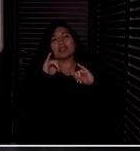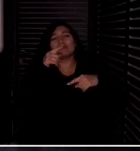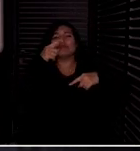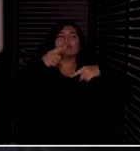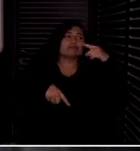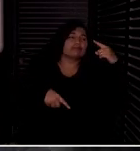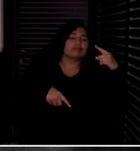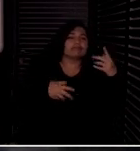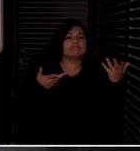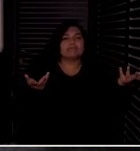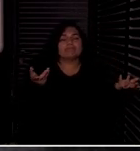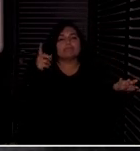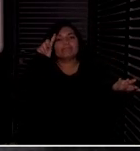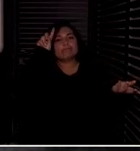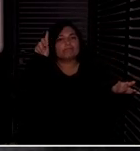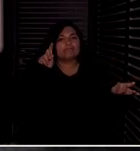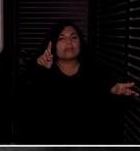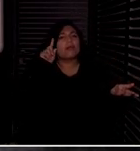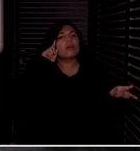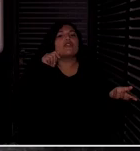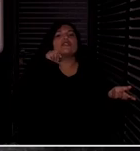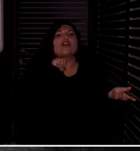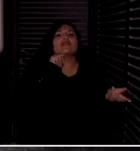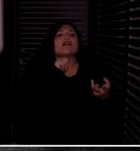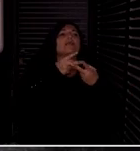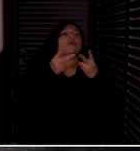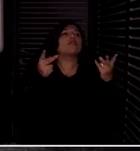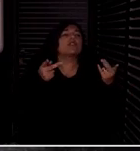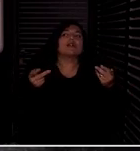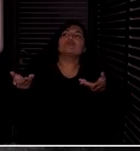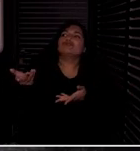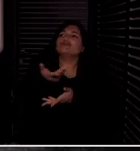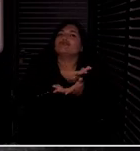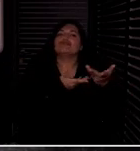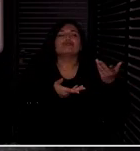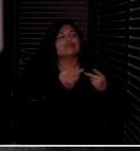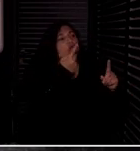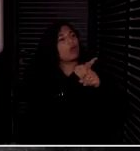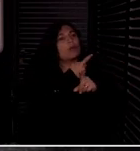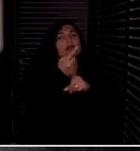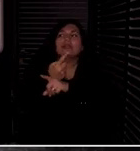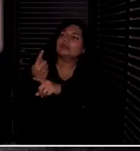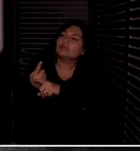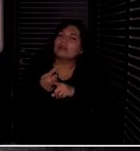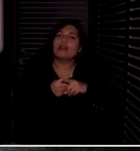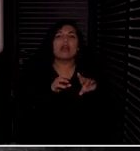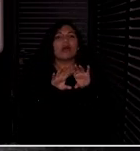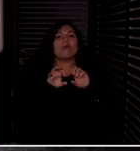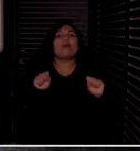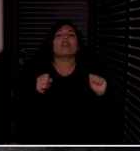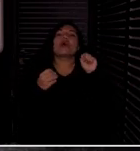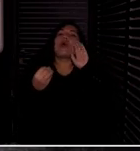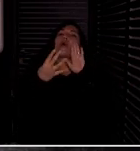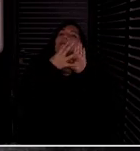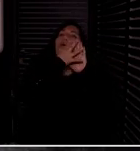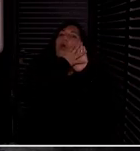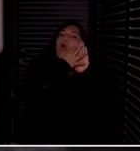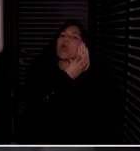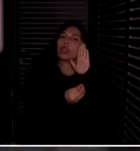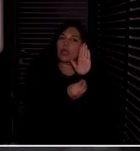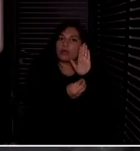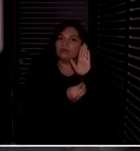público a la deliberación ciudadana, qué queremos, qué modelo y por dónde tenemos que transitar para poner orden a este caos